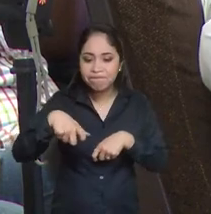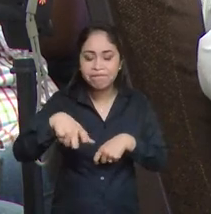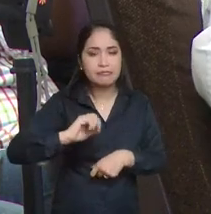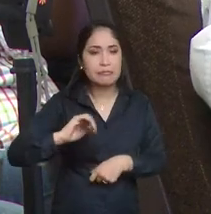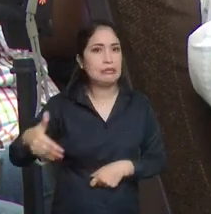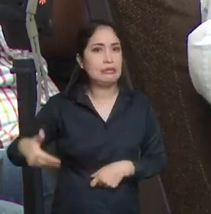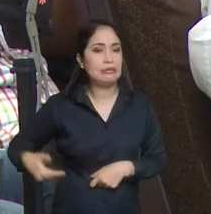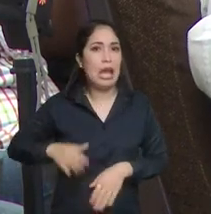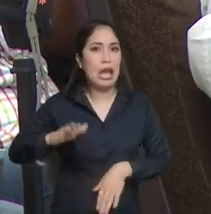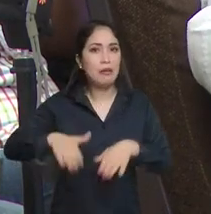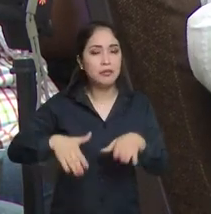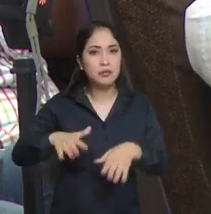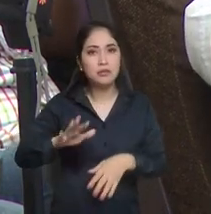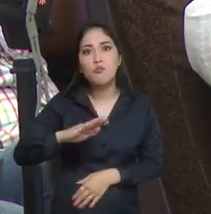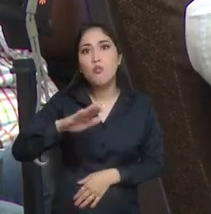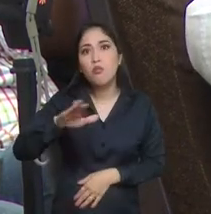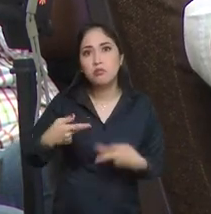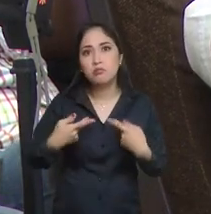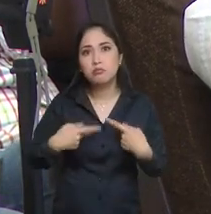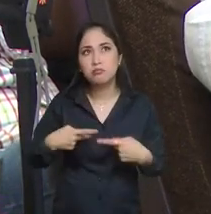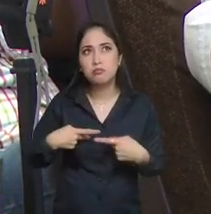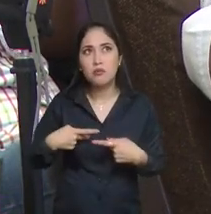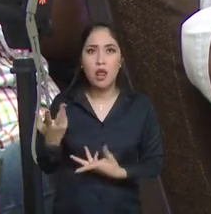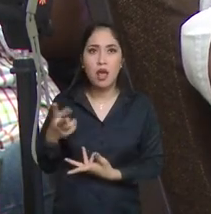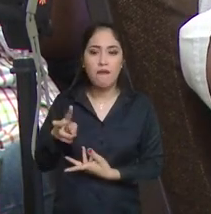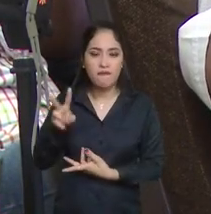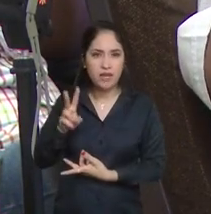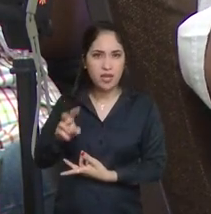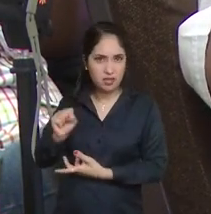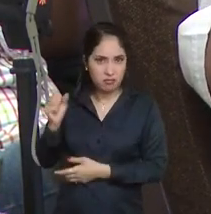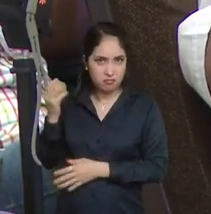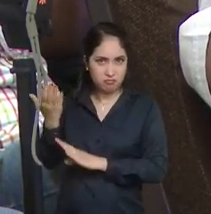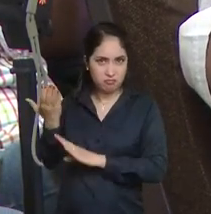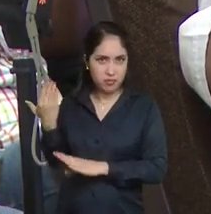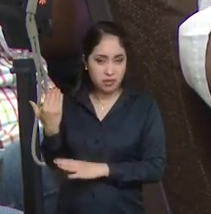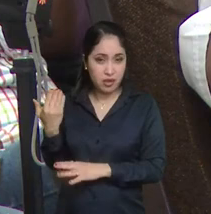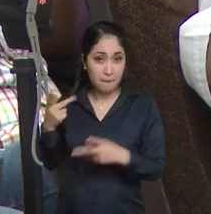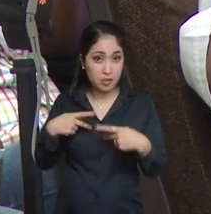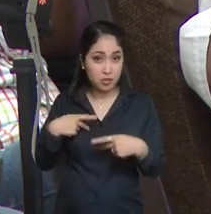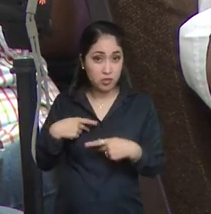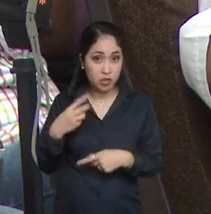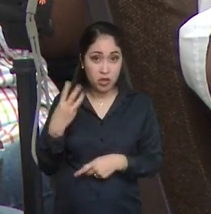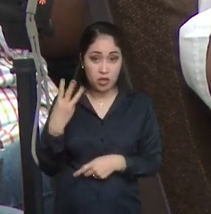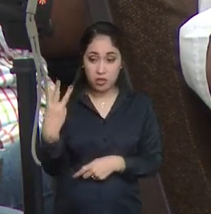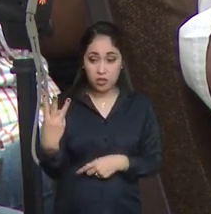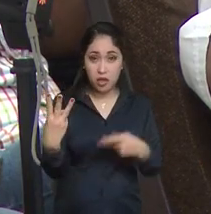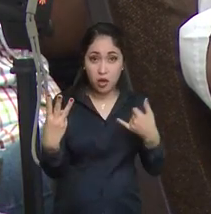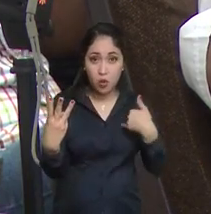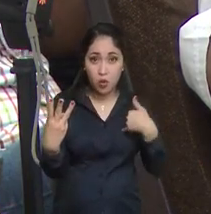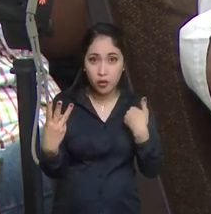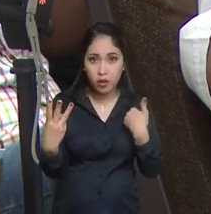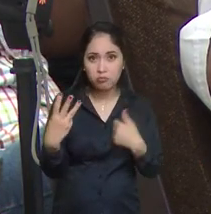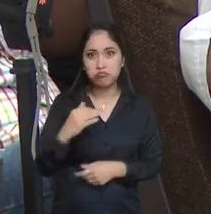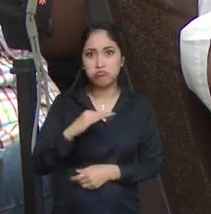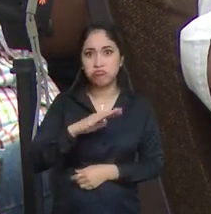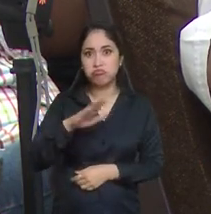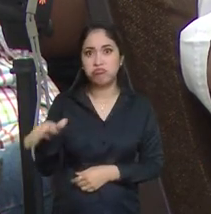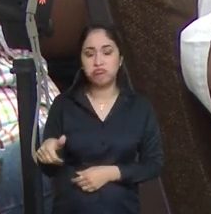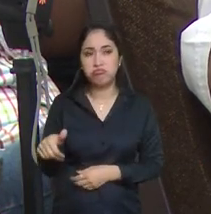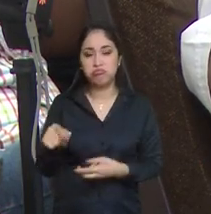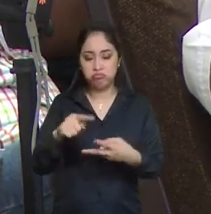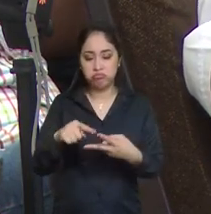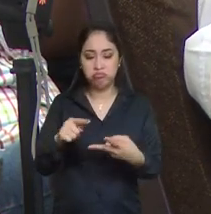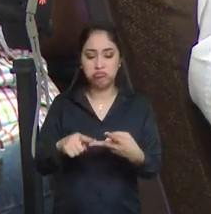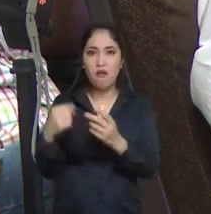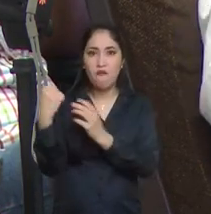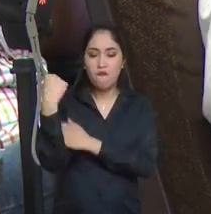fatal. Este fin de semana pasado, en lo particular, tres jóvenes perdieron la vida, uno en Charay el Fuerte y dos en Ahome,